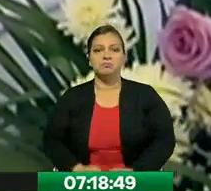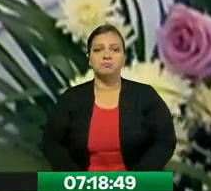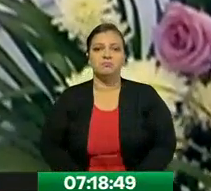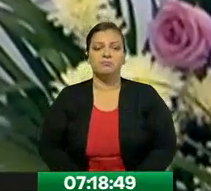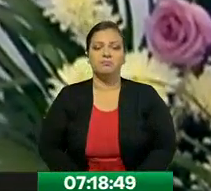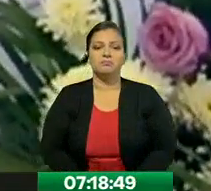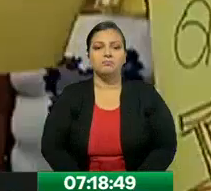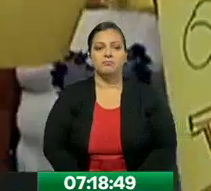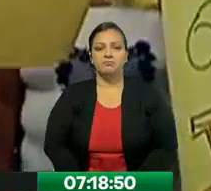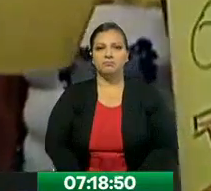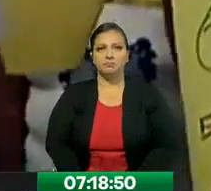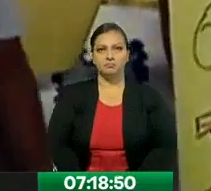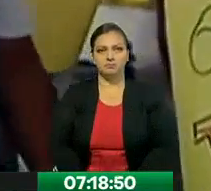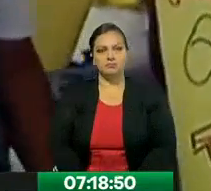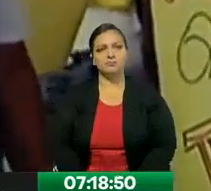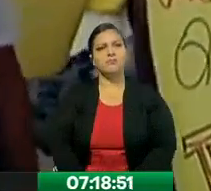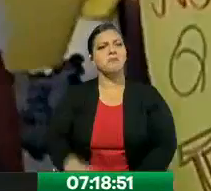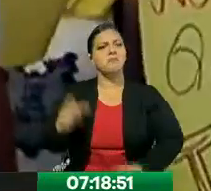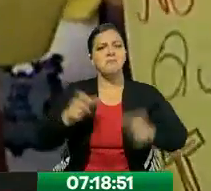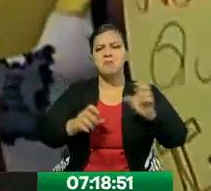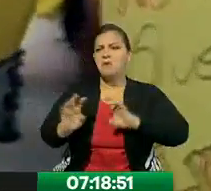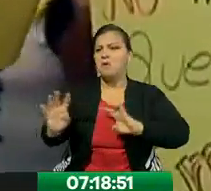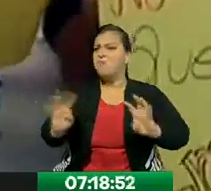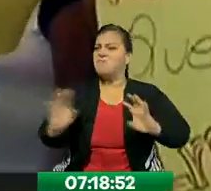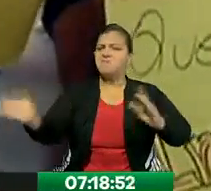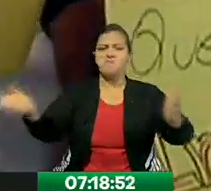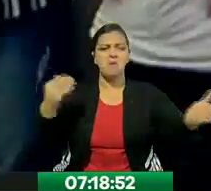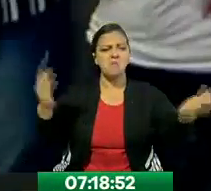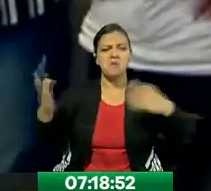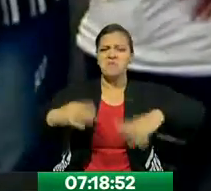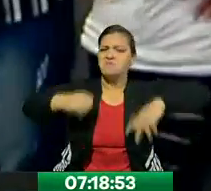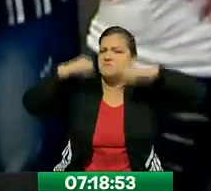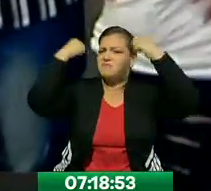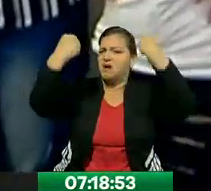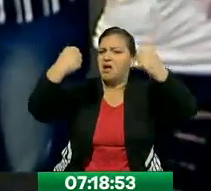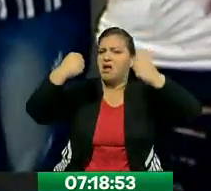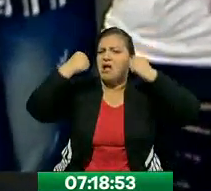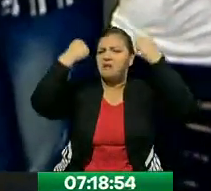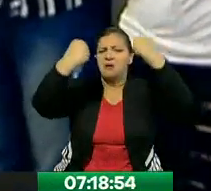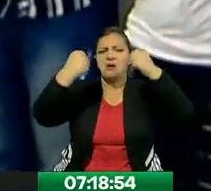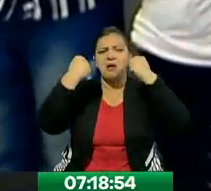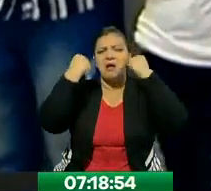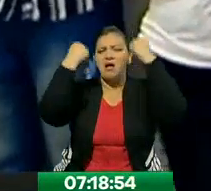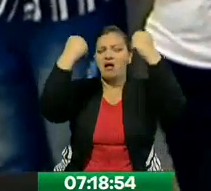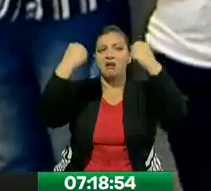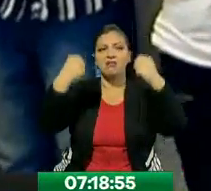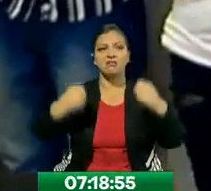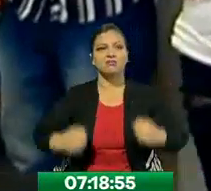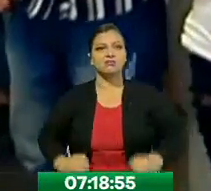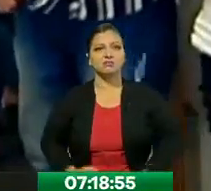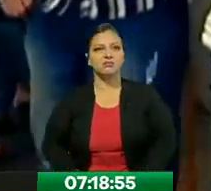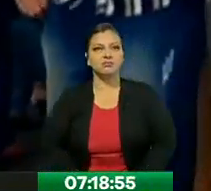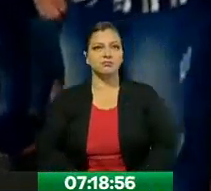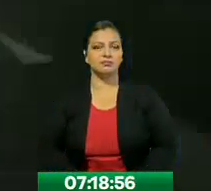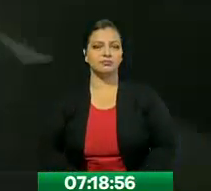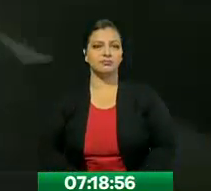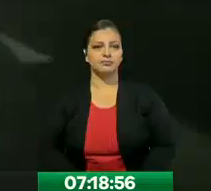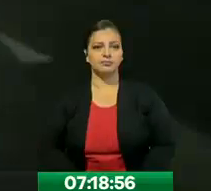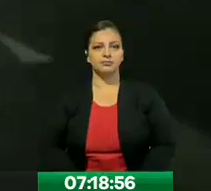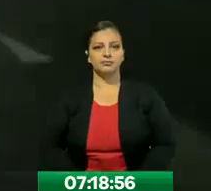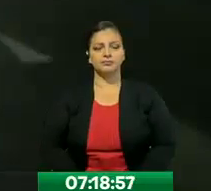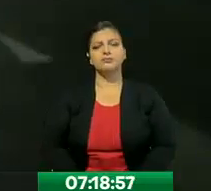después se realizó un plantón en el sector. Todo ocurrió en el sur de Guayaquil. Tal vez de